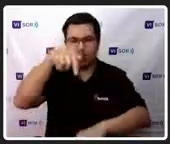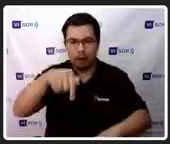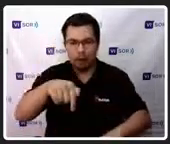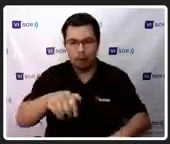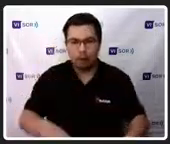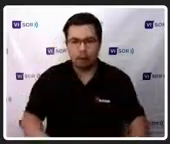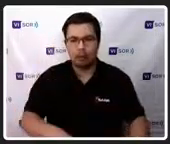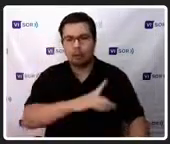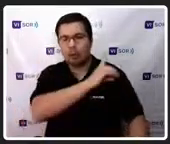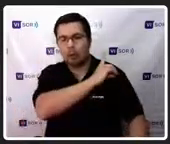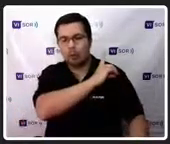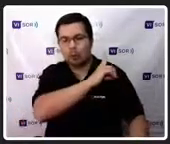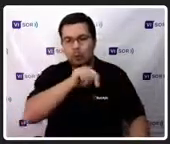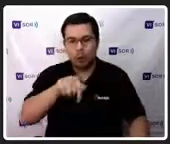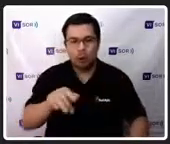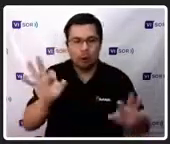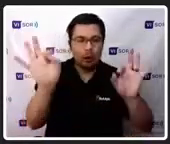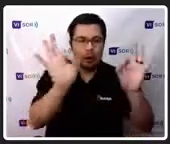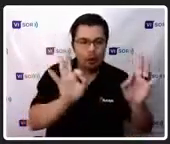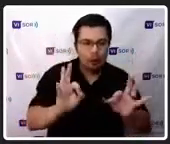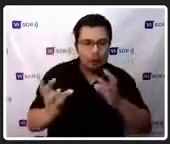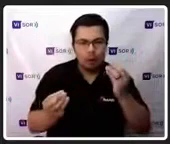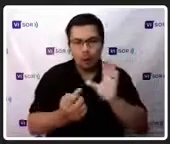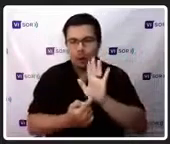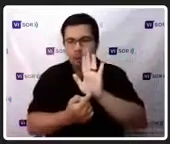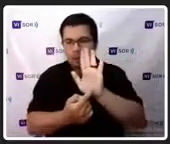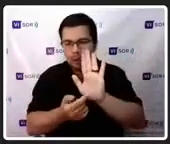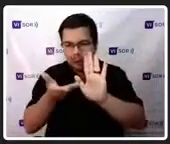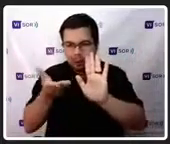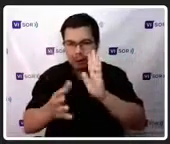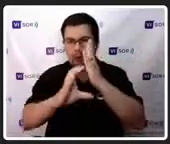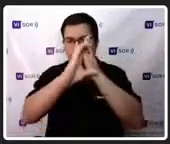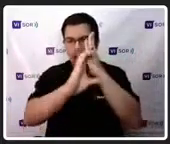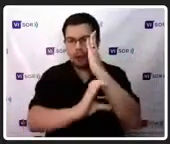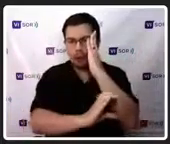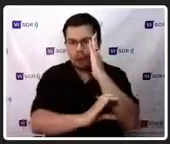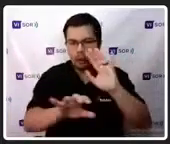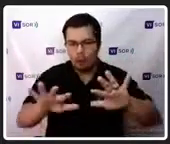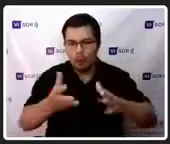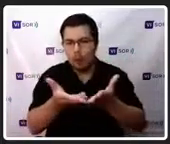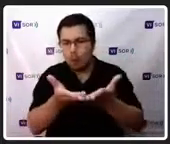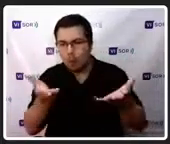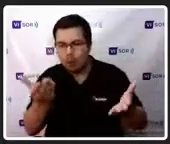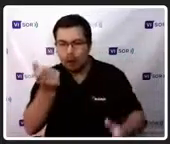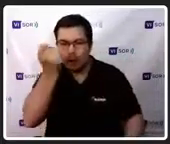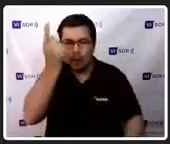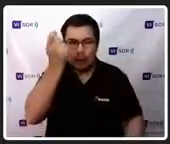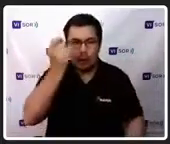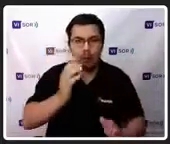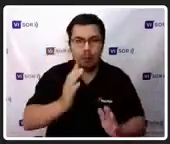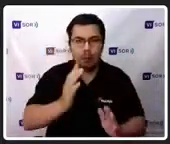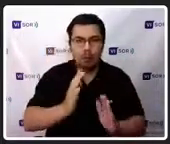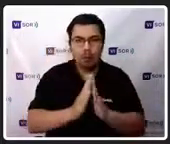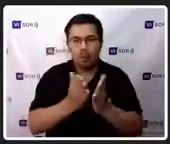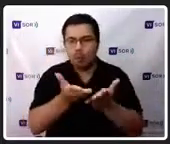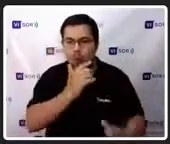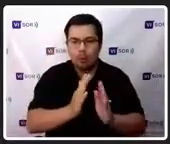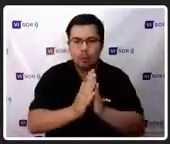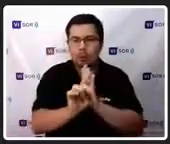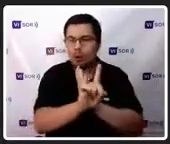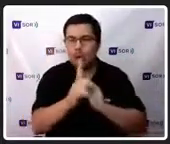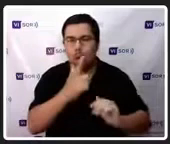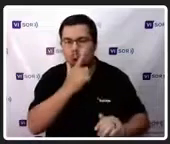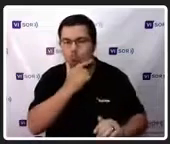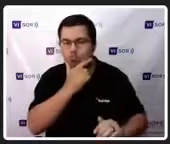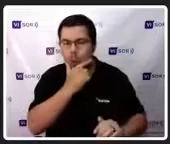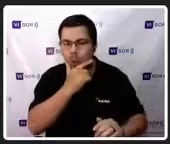esta carrera para que puedan entender. Si tienen dudas, por favor, no duden en escribirlas en el chat ahí en